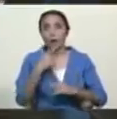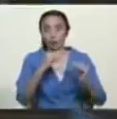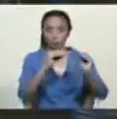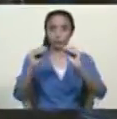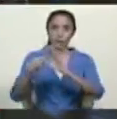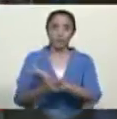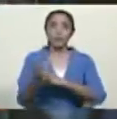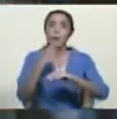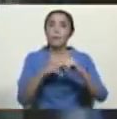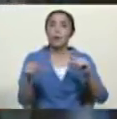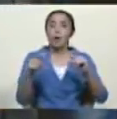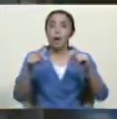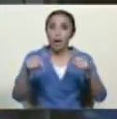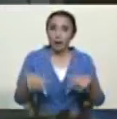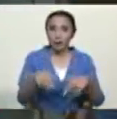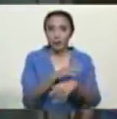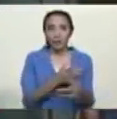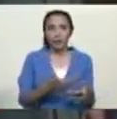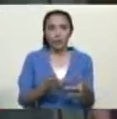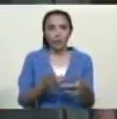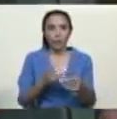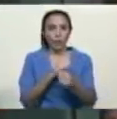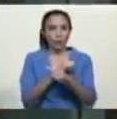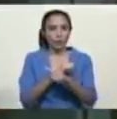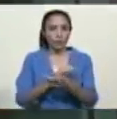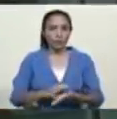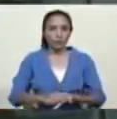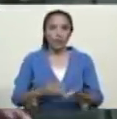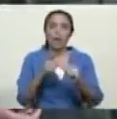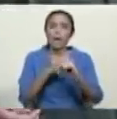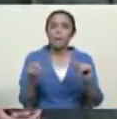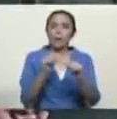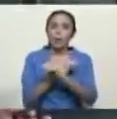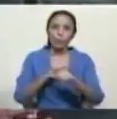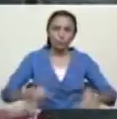Aquí en Portuguesa también hay una mata, la mata de Corozo también existe aquí.